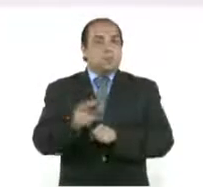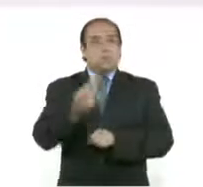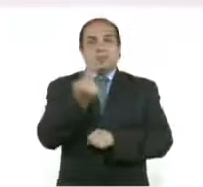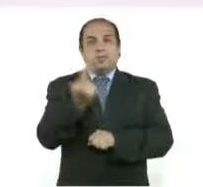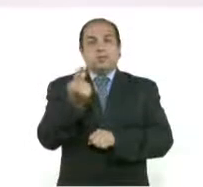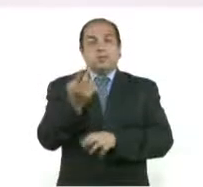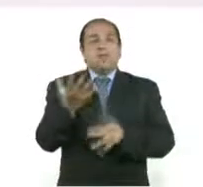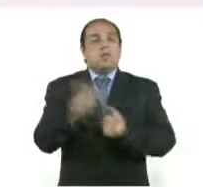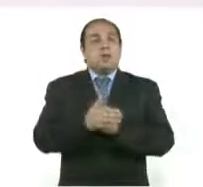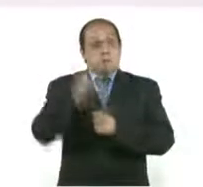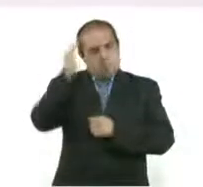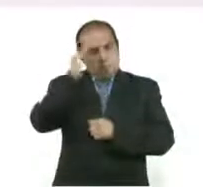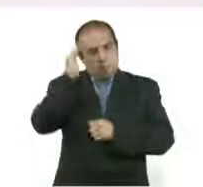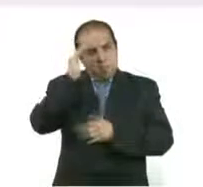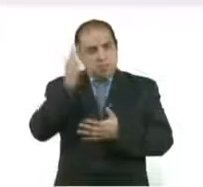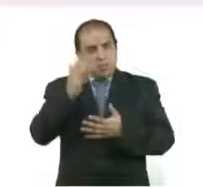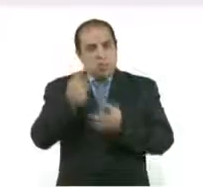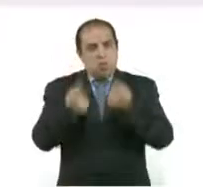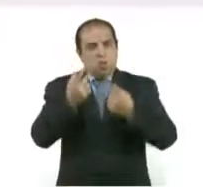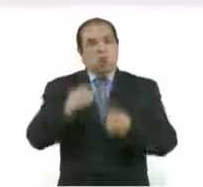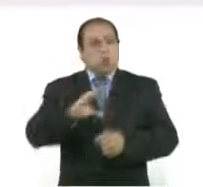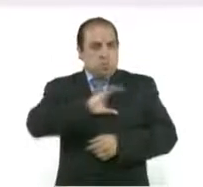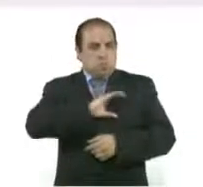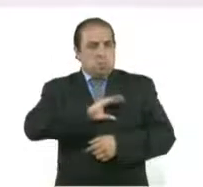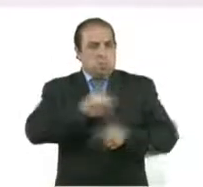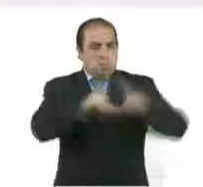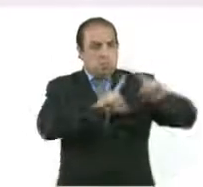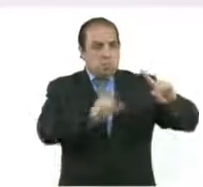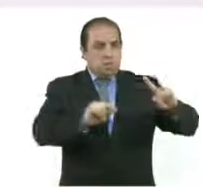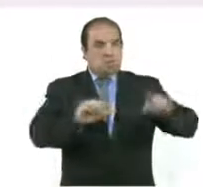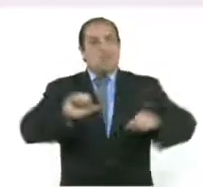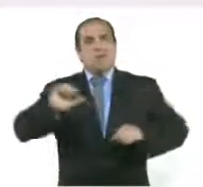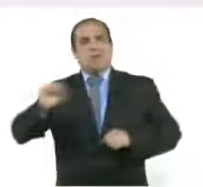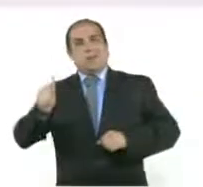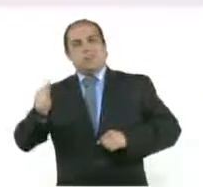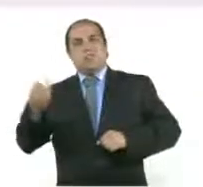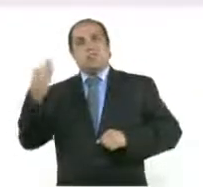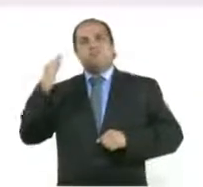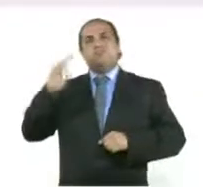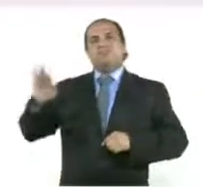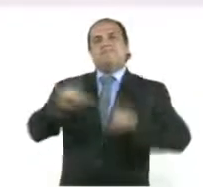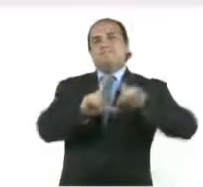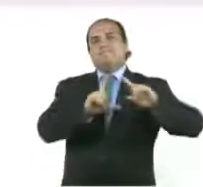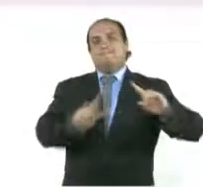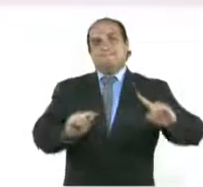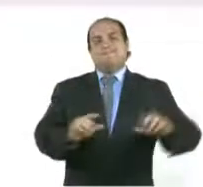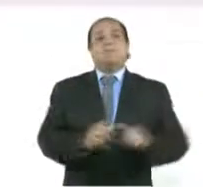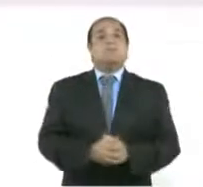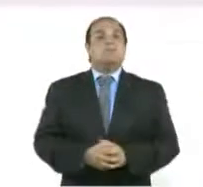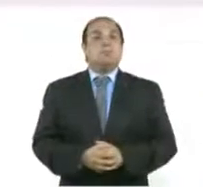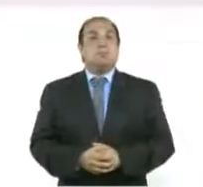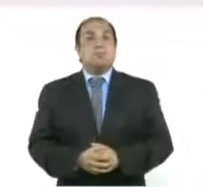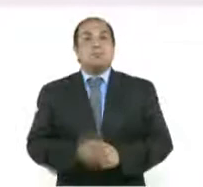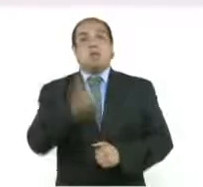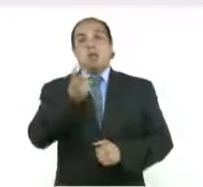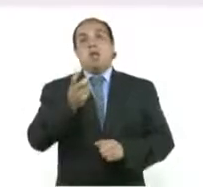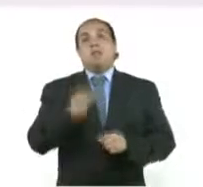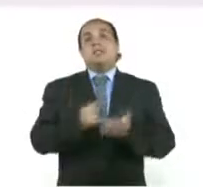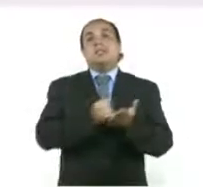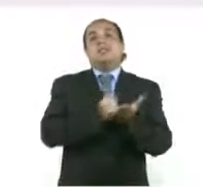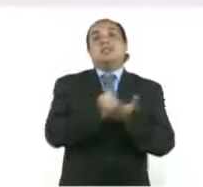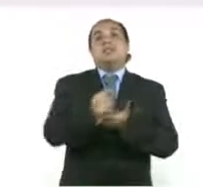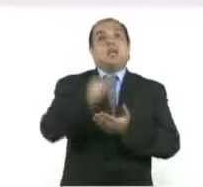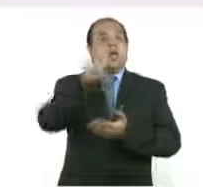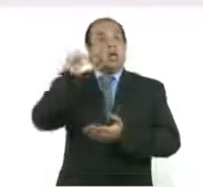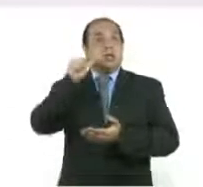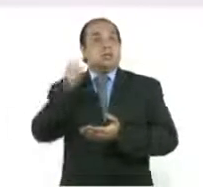hay quienes quieren a la patria y hay quienes traicionan a la patria. De ese tamaño es la decisión que se tomó el